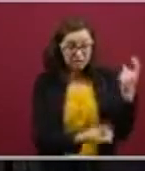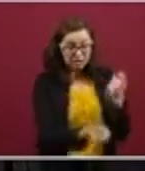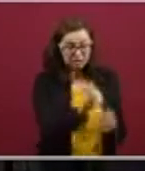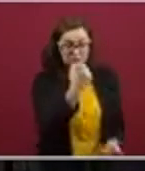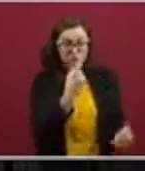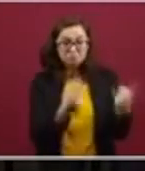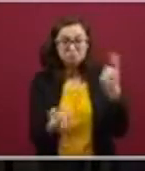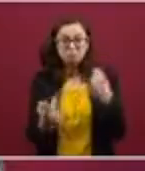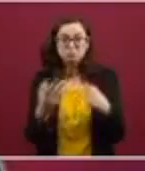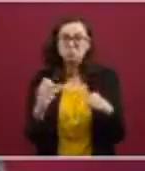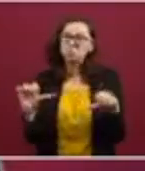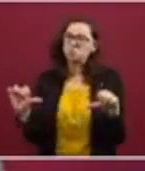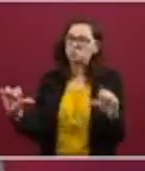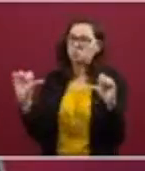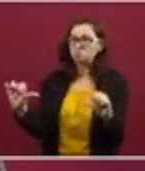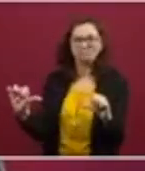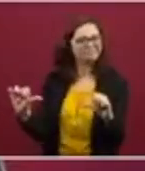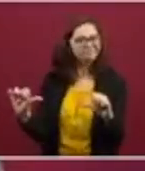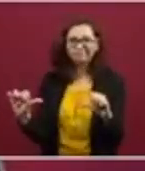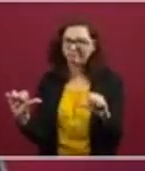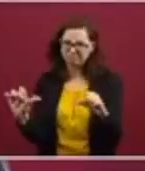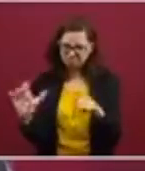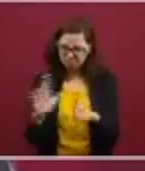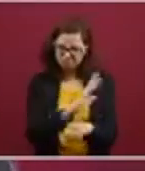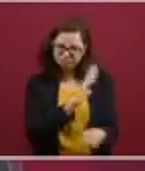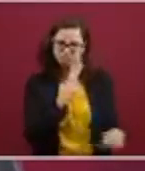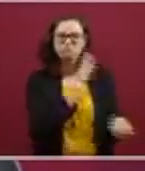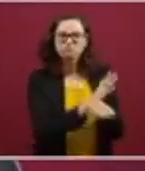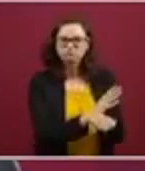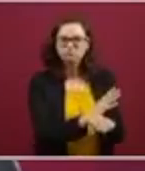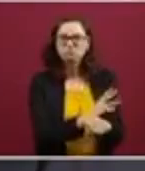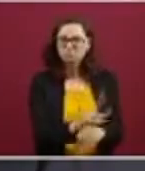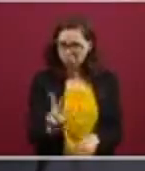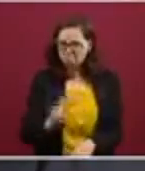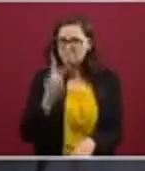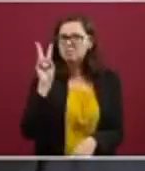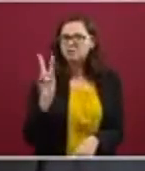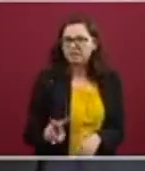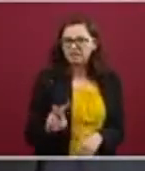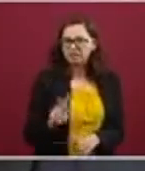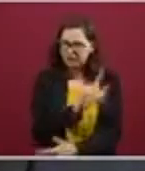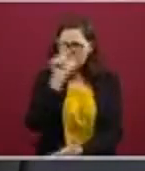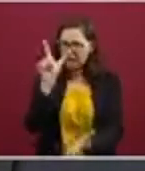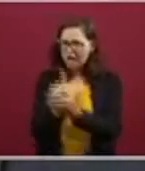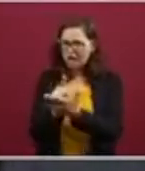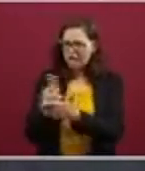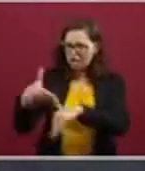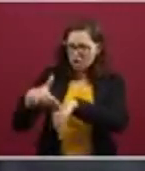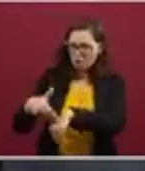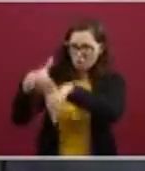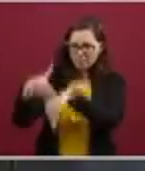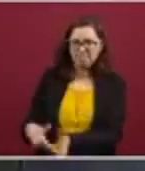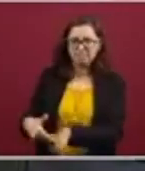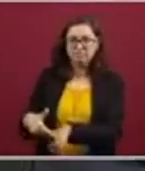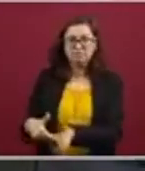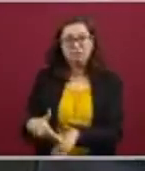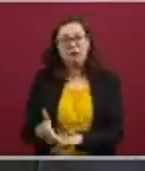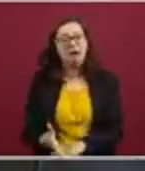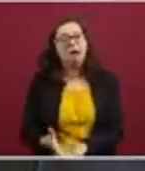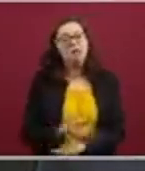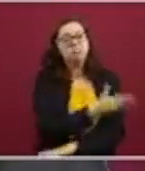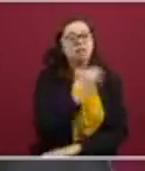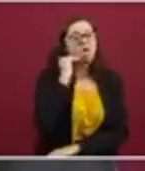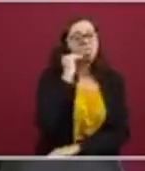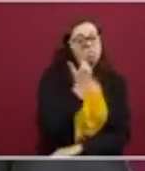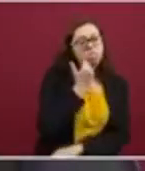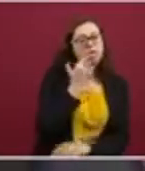Respecto a la reunión que mantuvo con el empresario Carlos Slim, dijo que la relación es cordial y que el proyecto de suministrar al país de Internet va con o